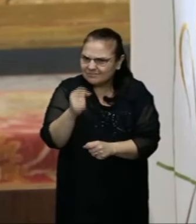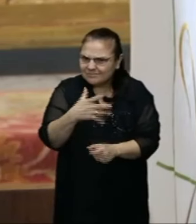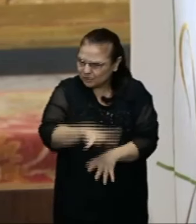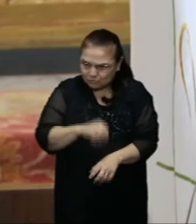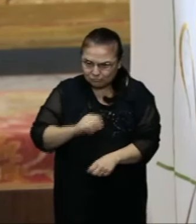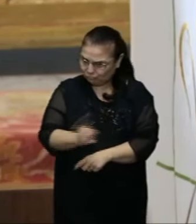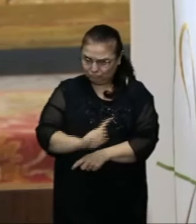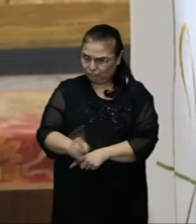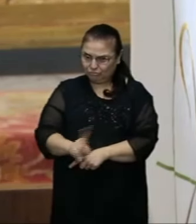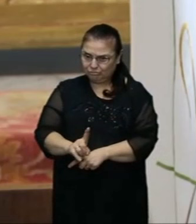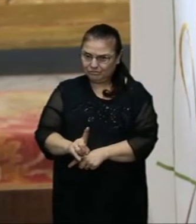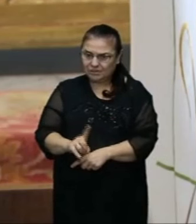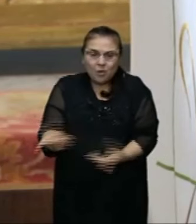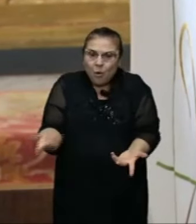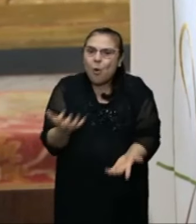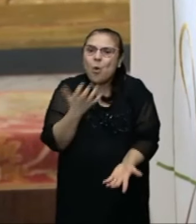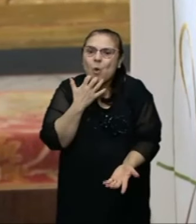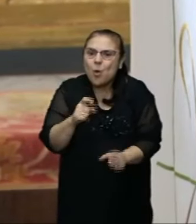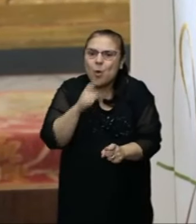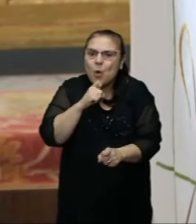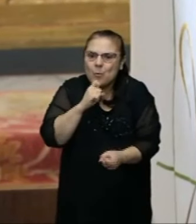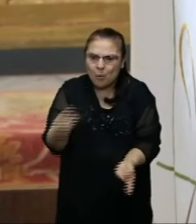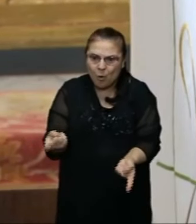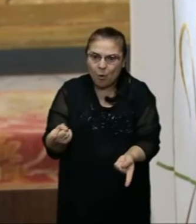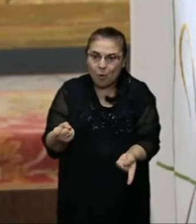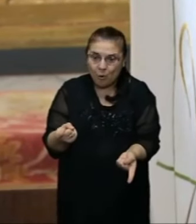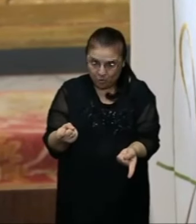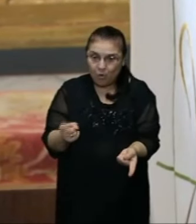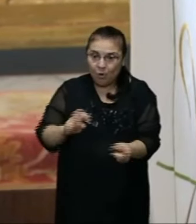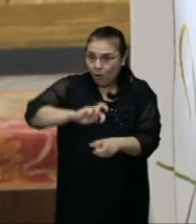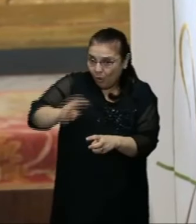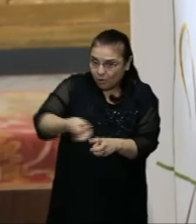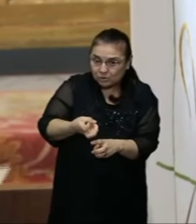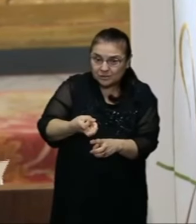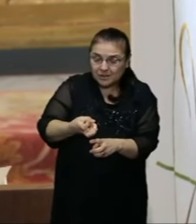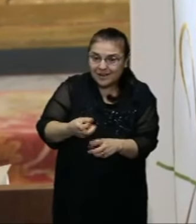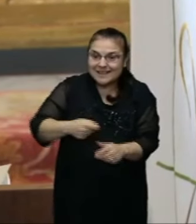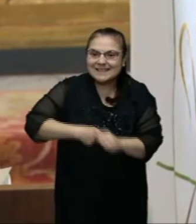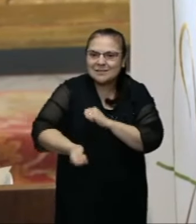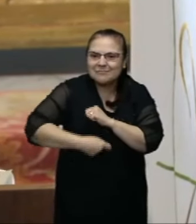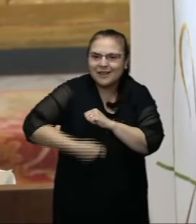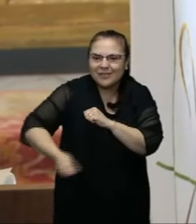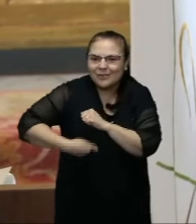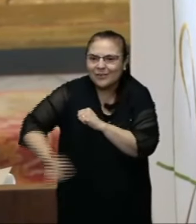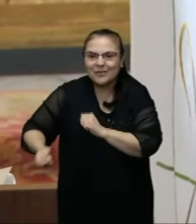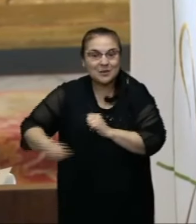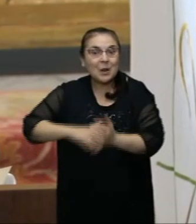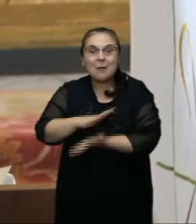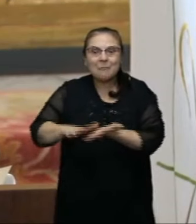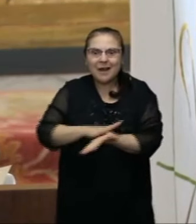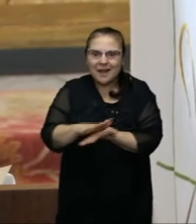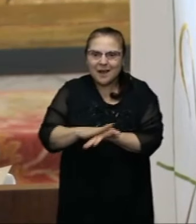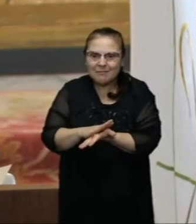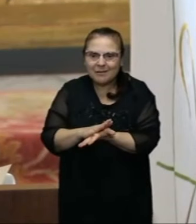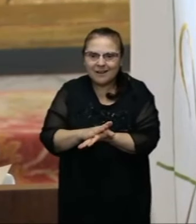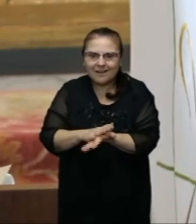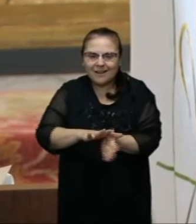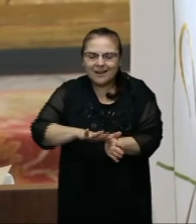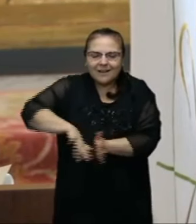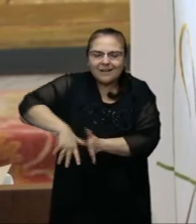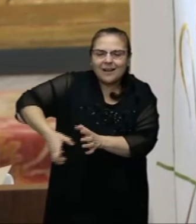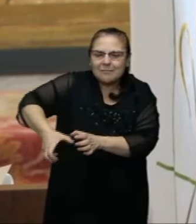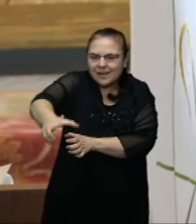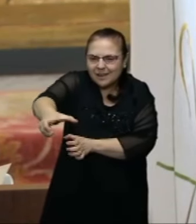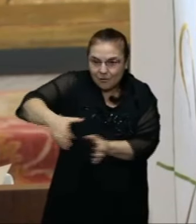¿cómo vais a conocer todas las demás? El sembrador siembra la palabra. Hay unos que están al borde del camino donde